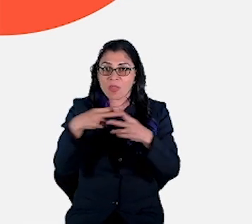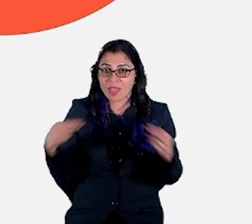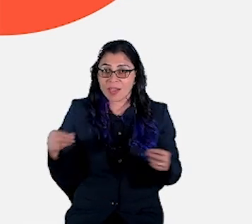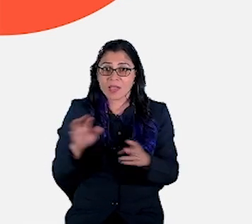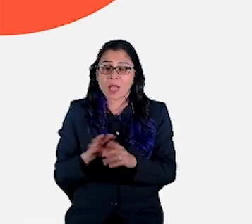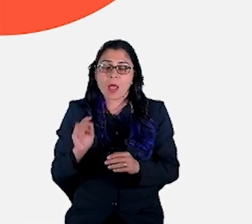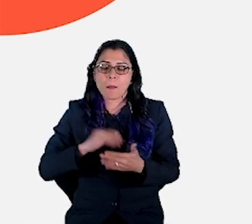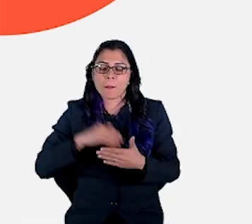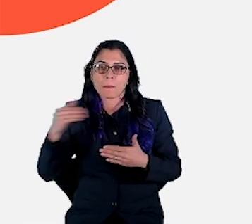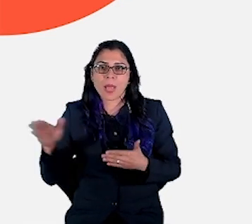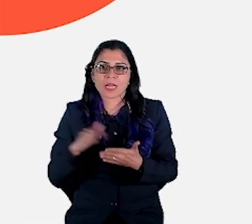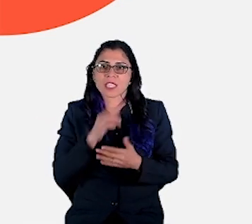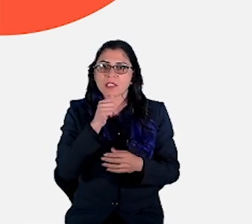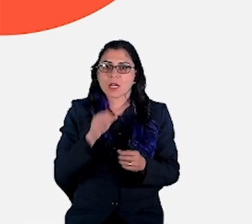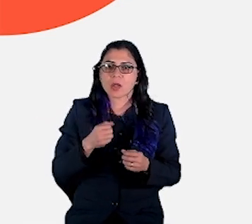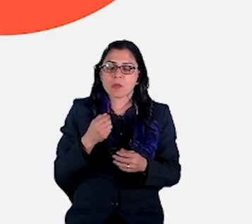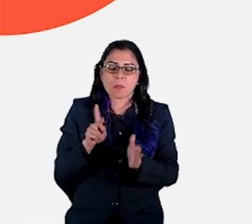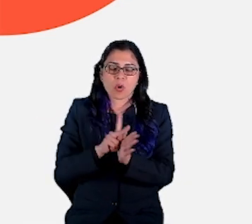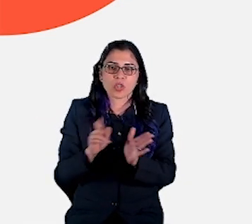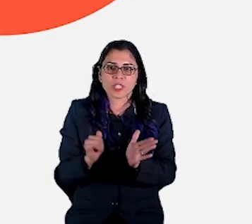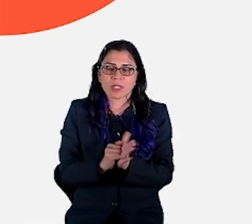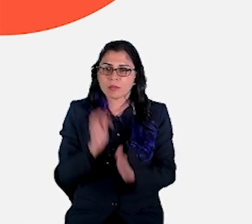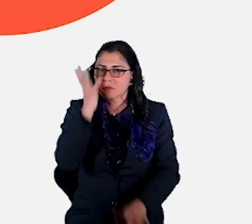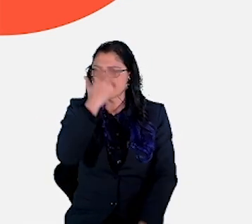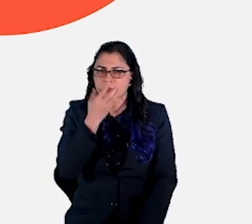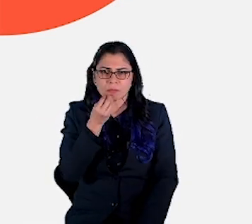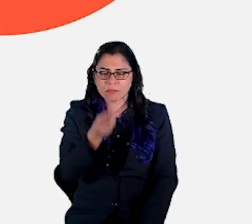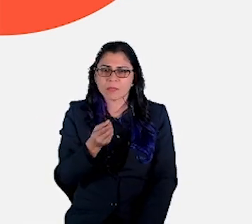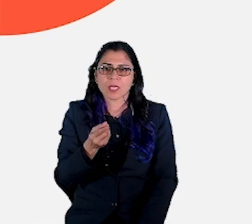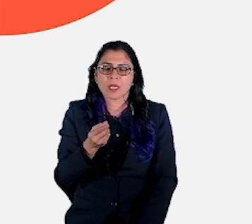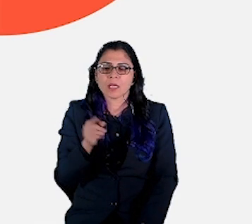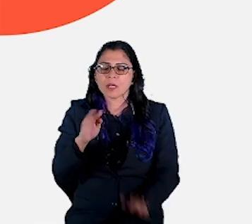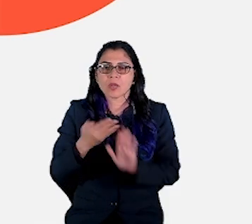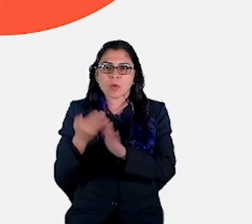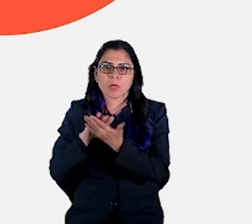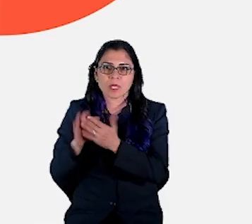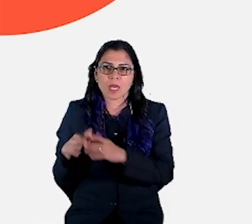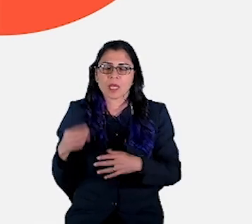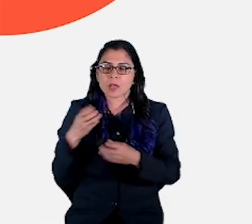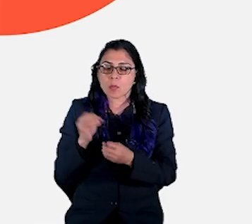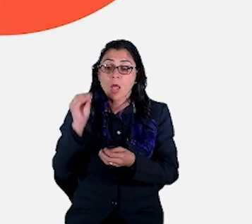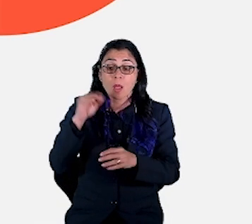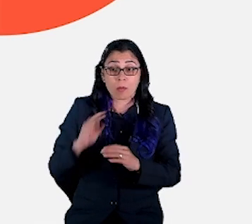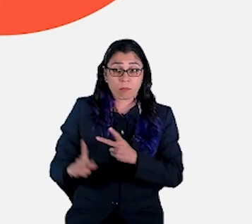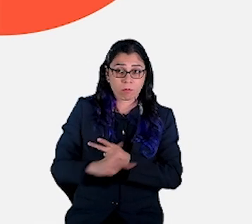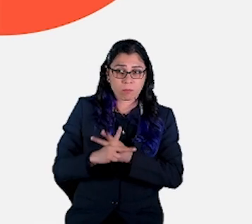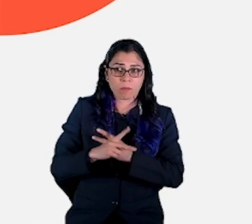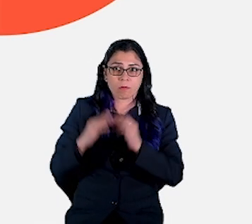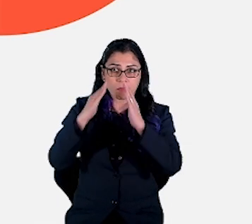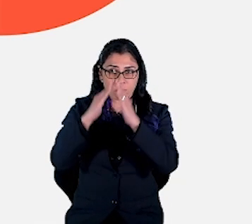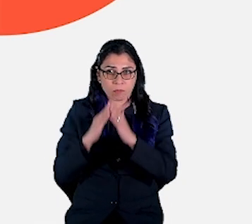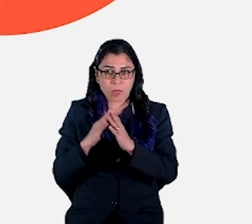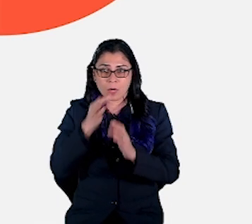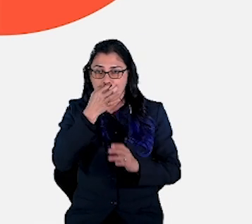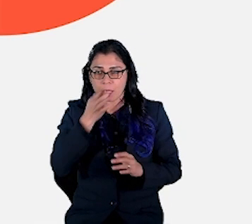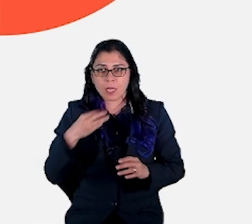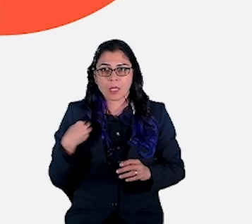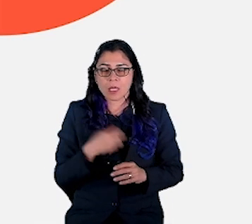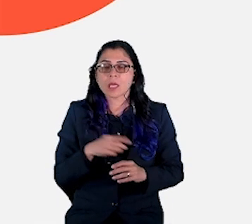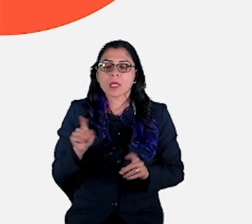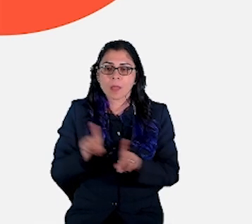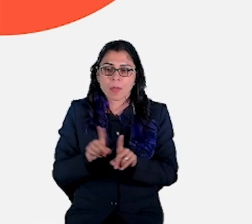parte de un proyecto muy bonito ya que estas comunidades y reservas se encuentran haciendo reforestación para la Cuenca del canal de